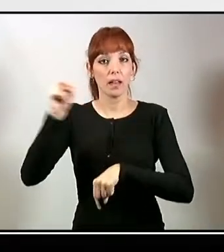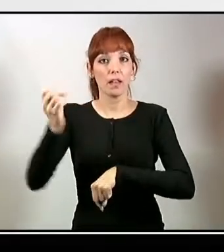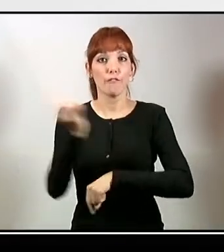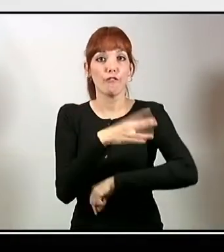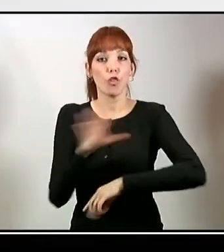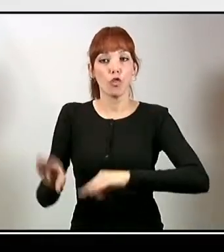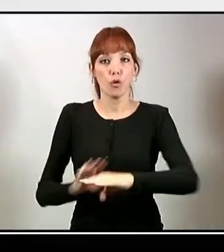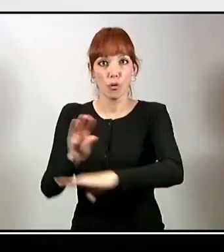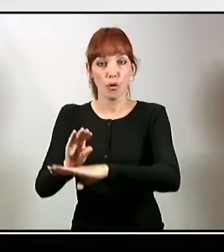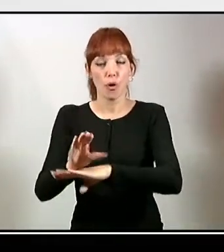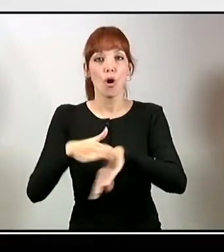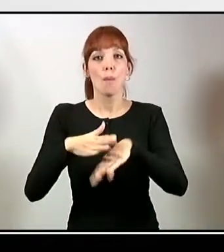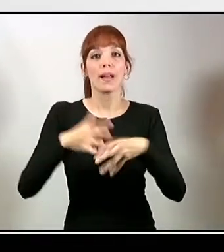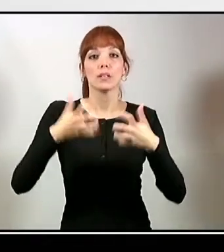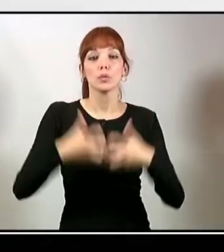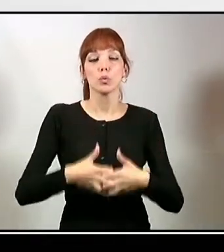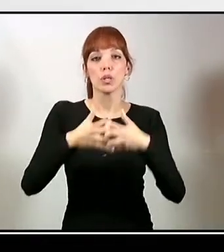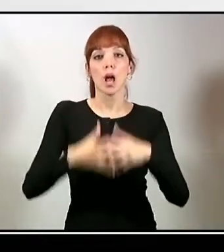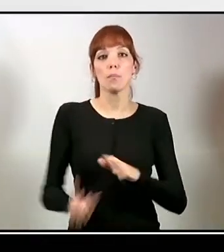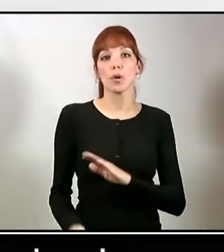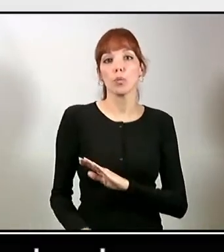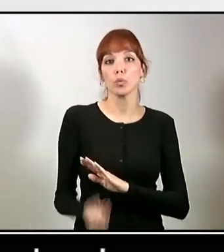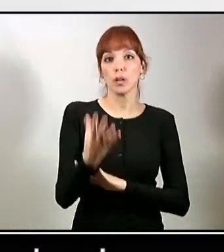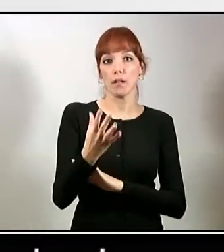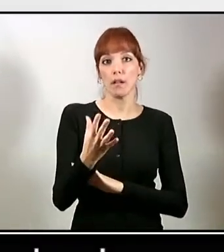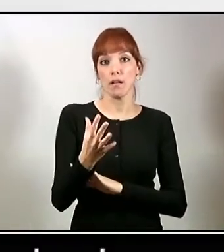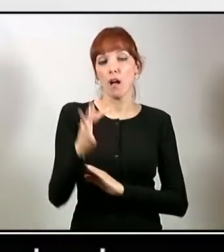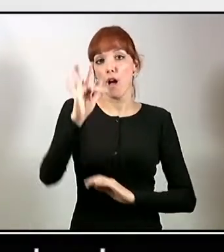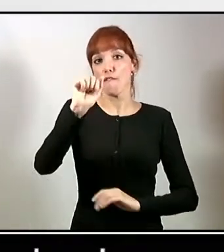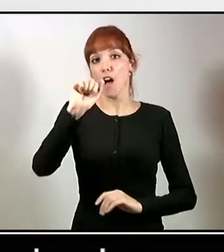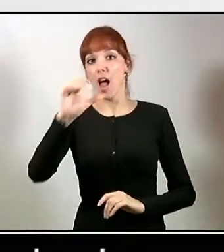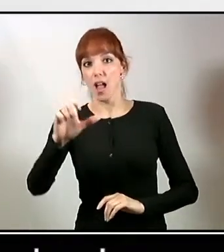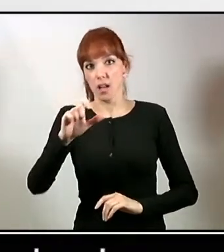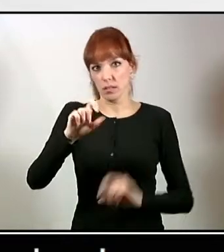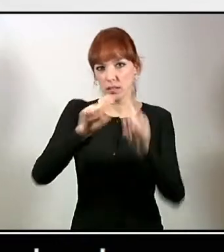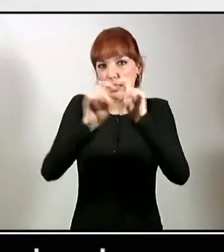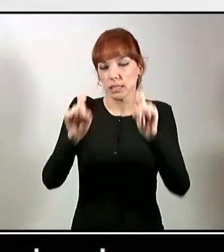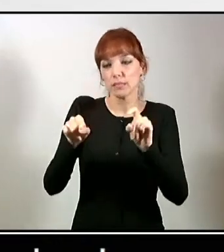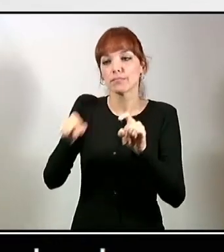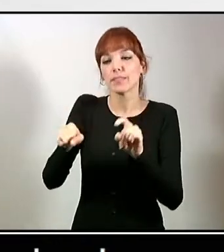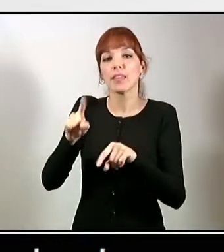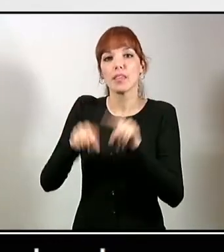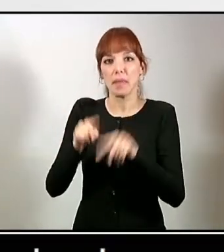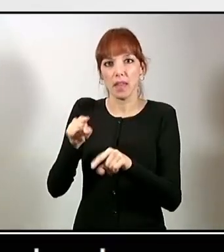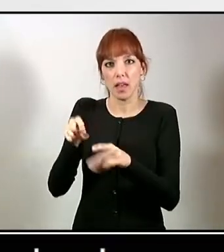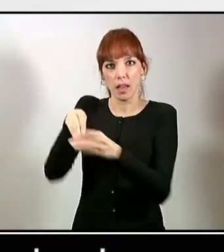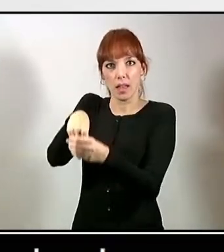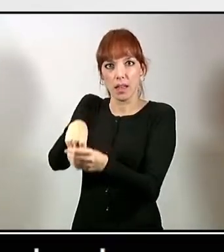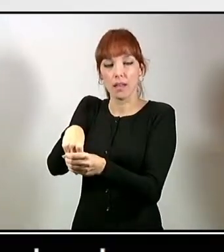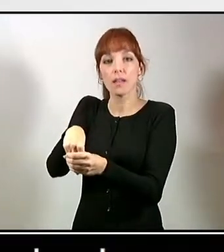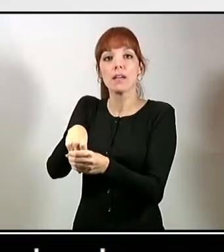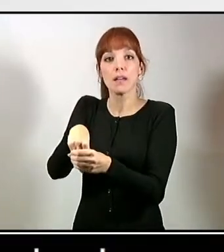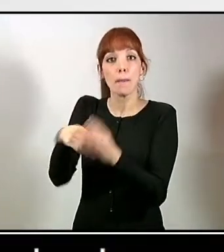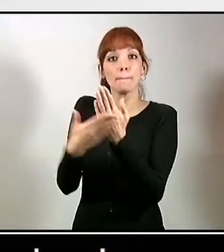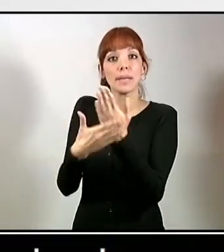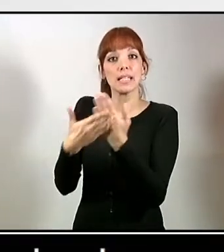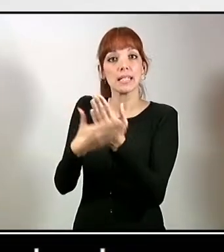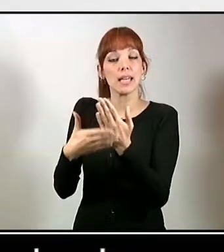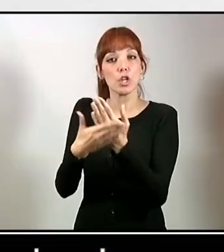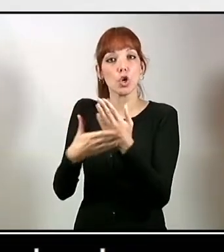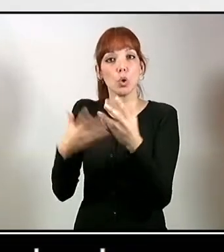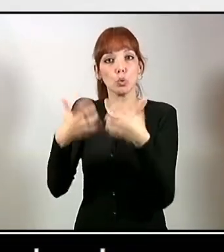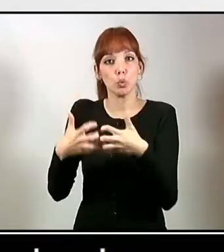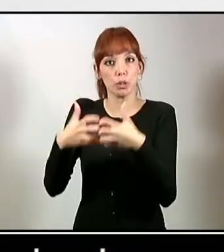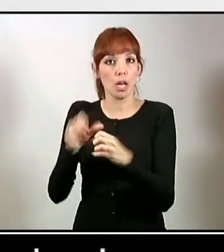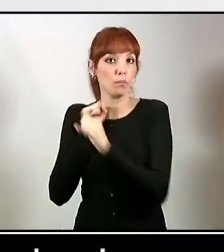la Inversión Industrial Productiva, del FAIP, el FAIP que depende de SEPIDES y, por tanto, del Ministerio de Industria.